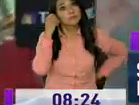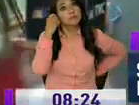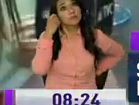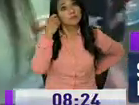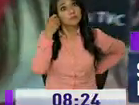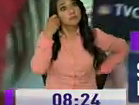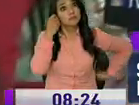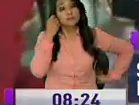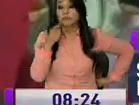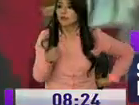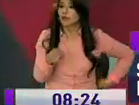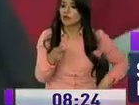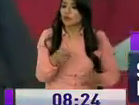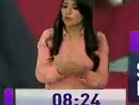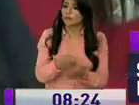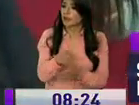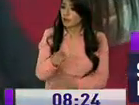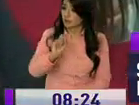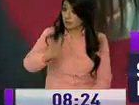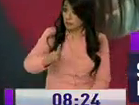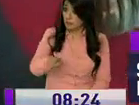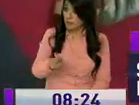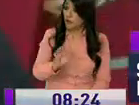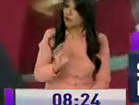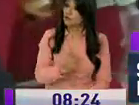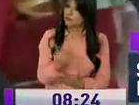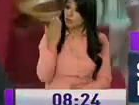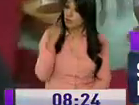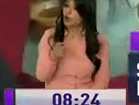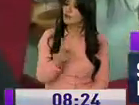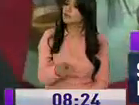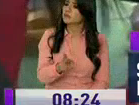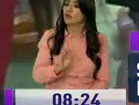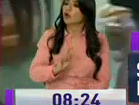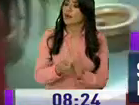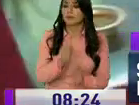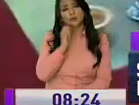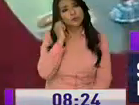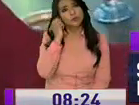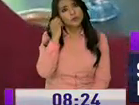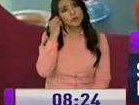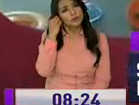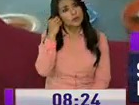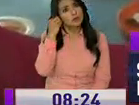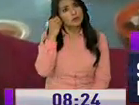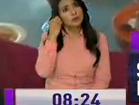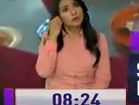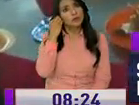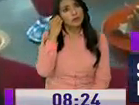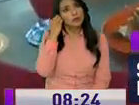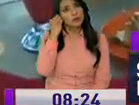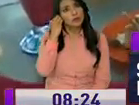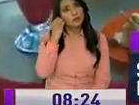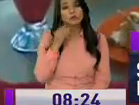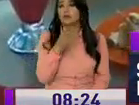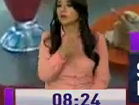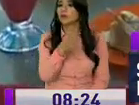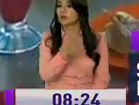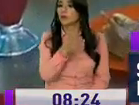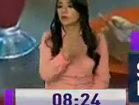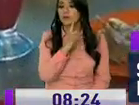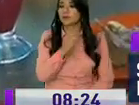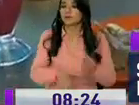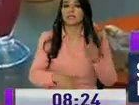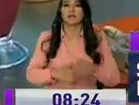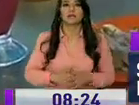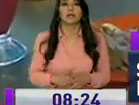¿El valor de lo que usted está consumiendo es el mismo de las semanas pasadas o ha habido algún tipo de incremento? No le podría decir, ya que no soy frecuente en